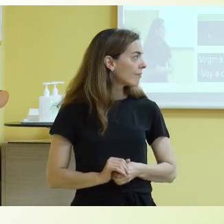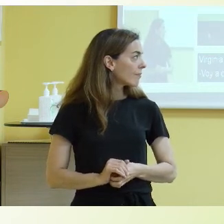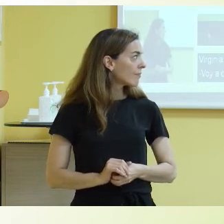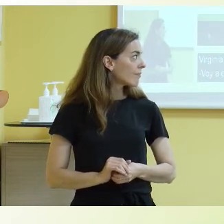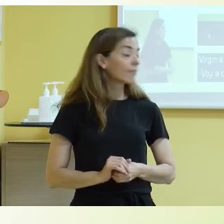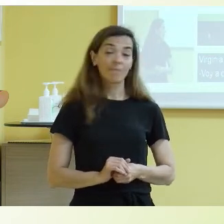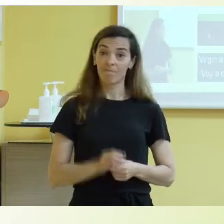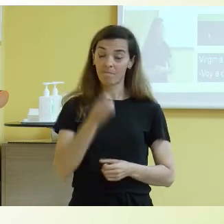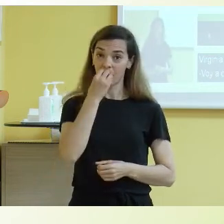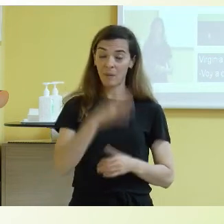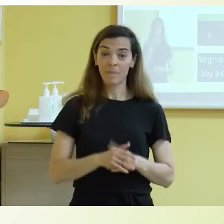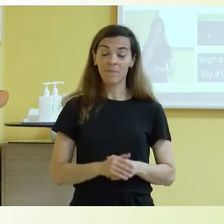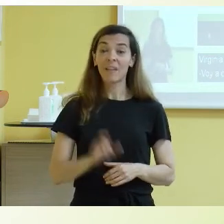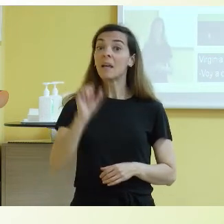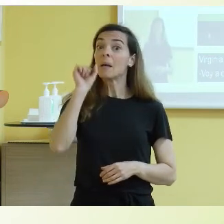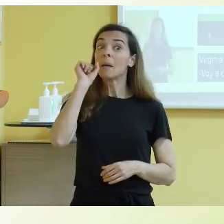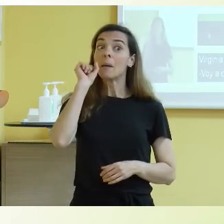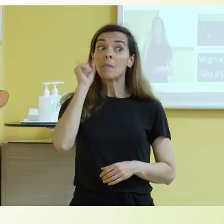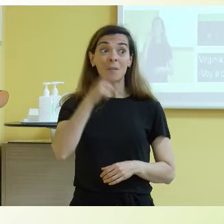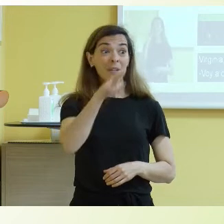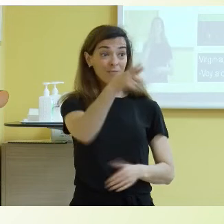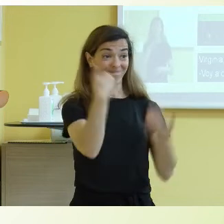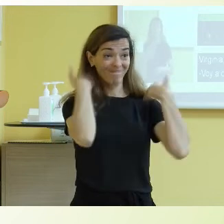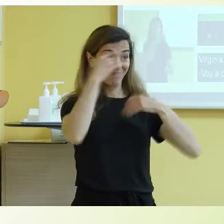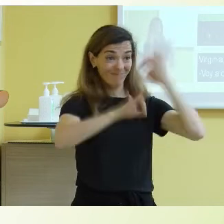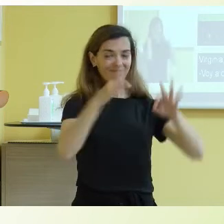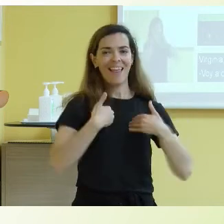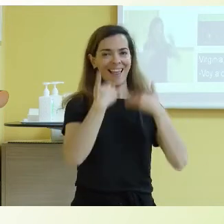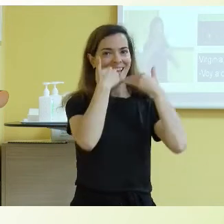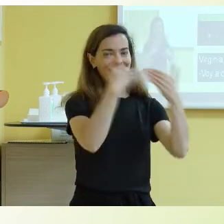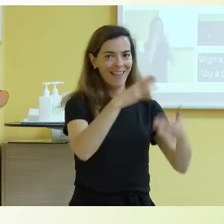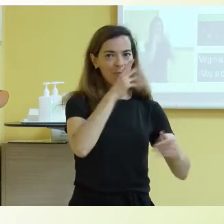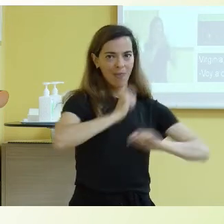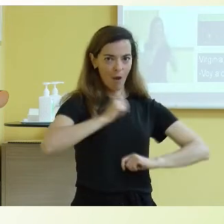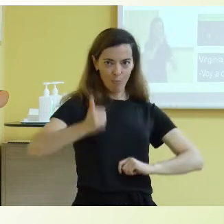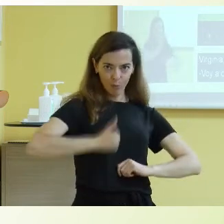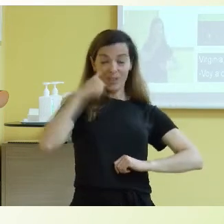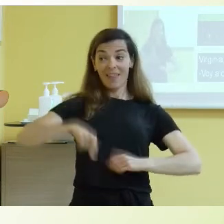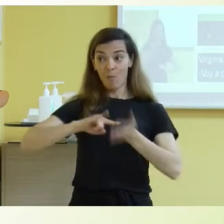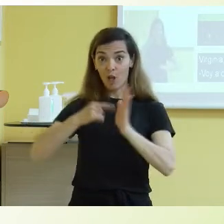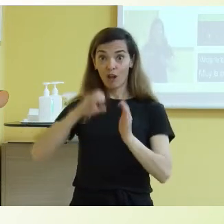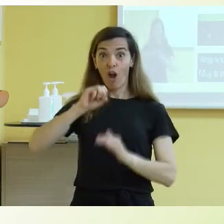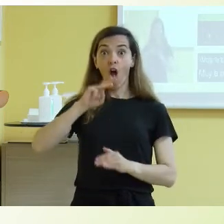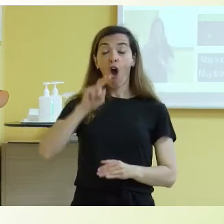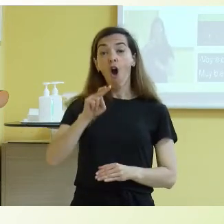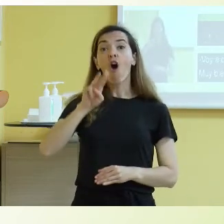Muy bien, pues en primer lugar agradecer a los organizadores la oportunidad de dar a conocer el proyecto Orfanet. Gracias también, Manuel,